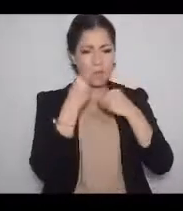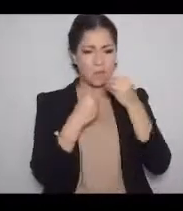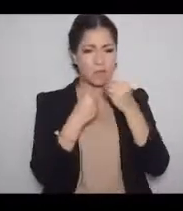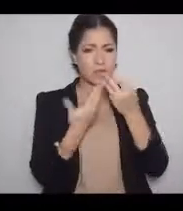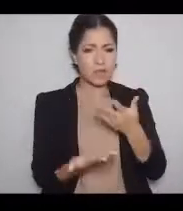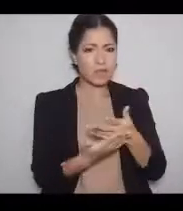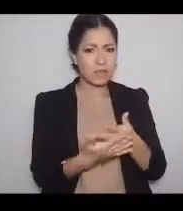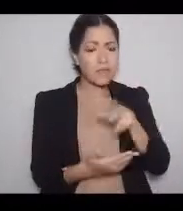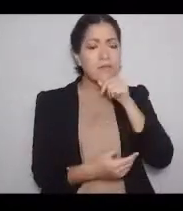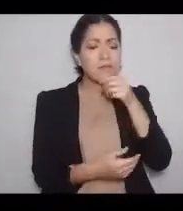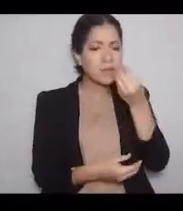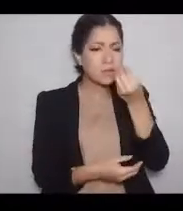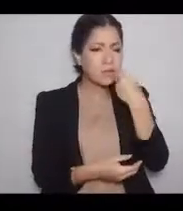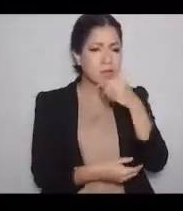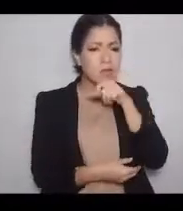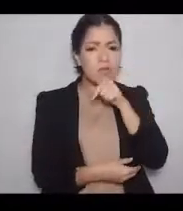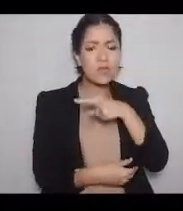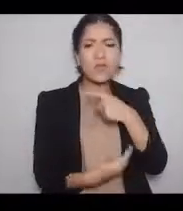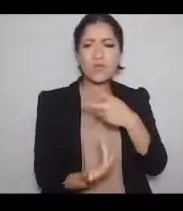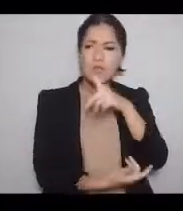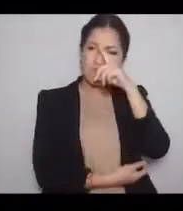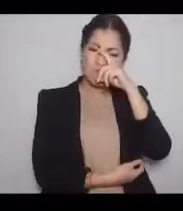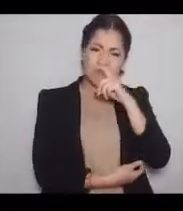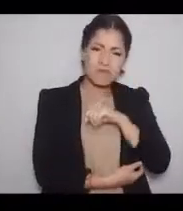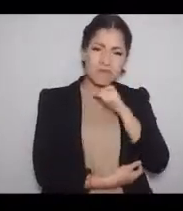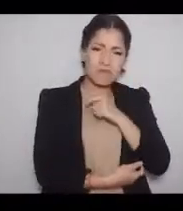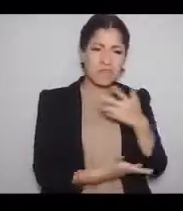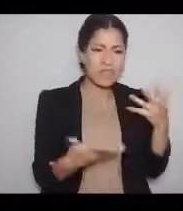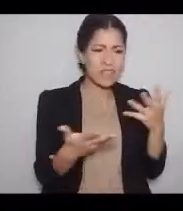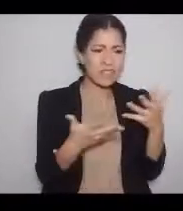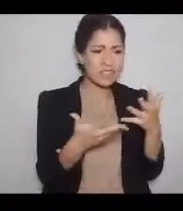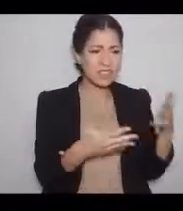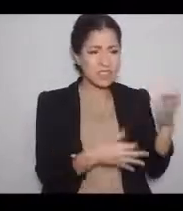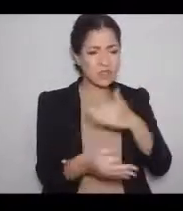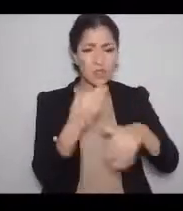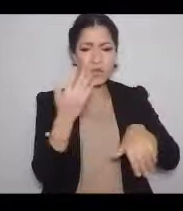capaz de darme las gracias.